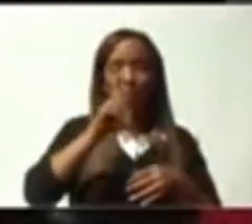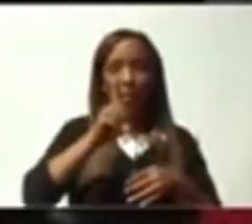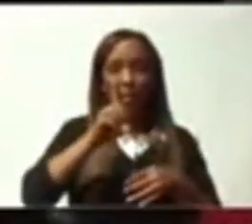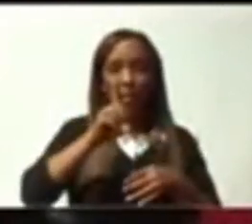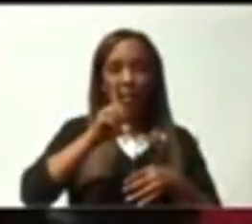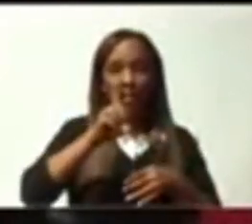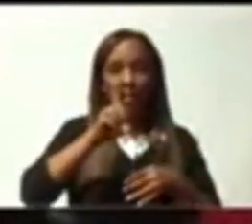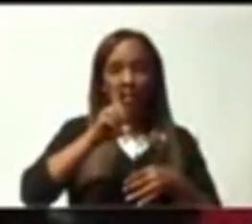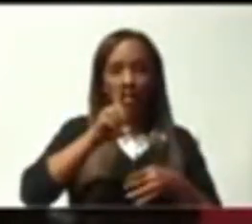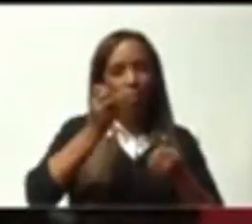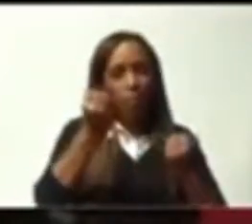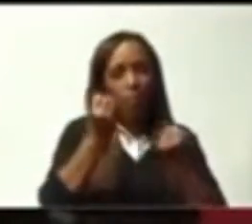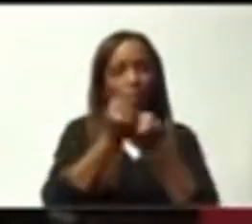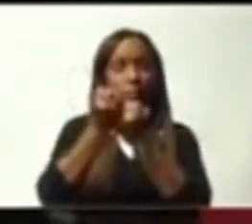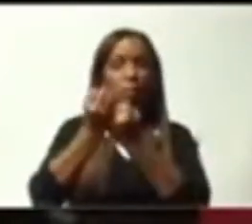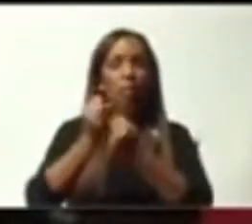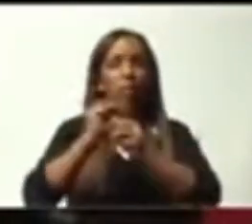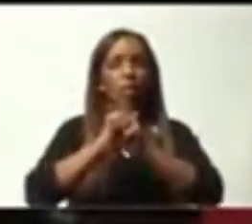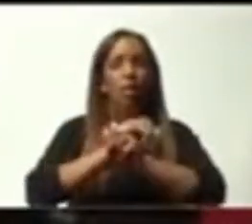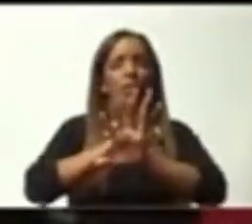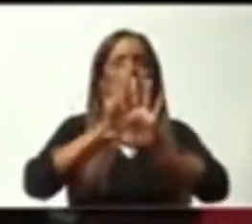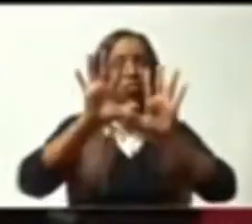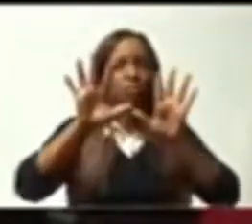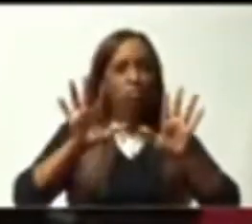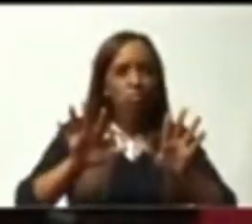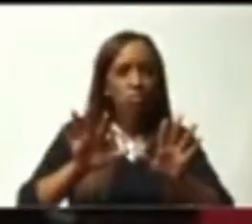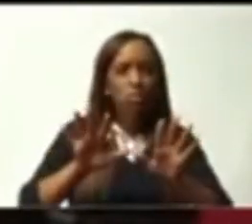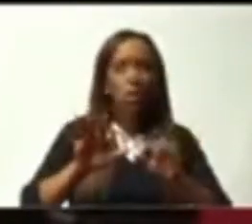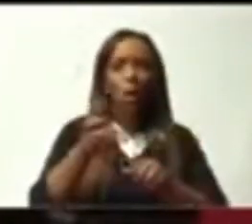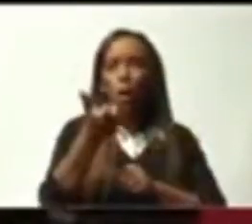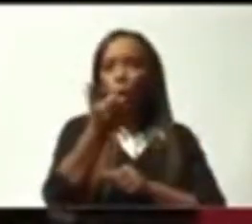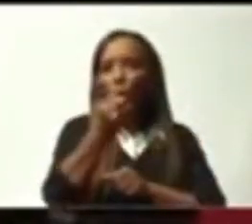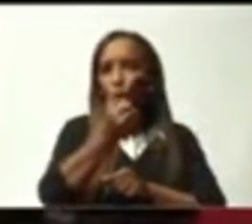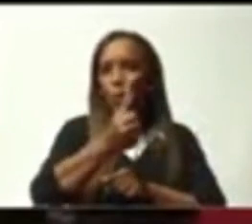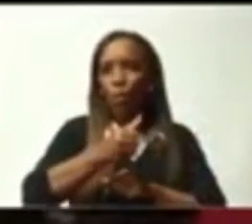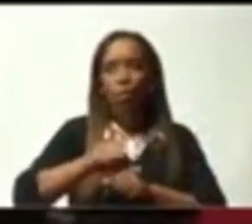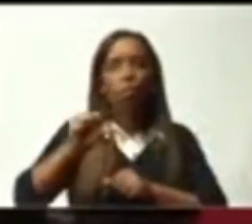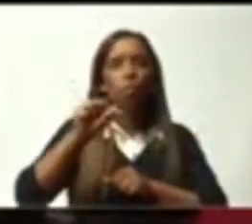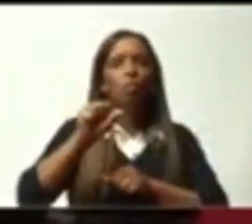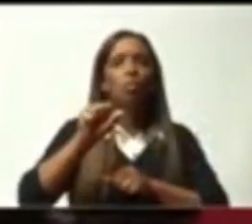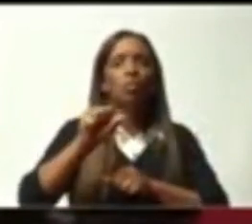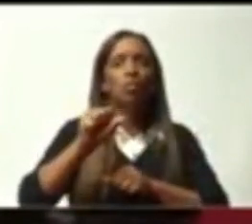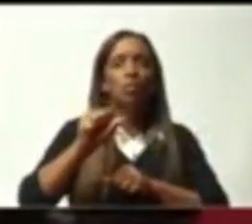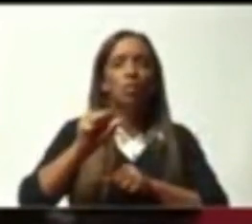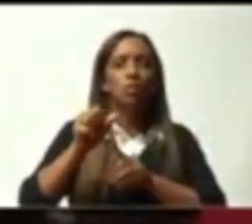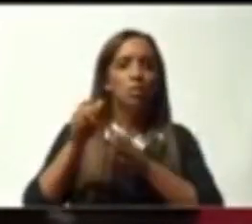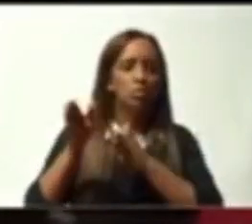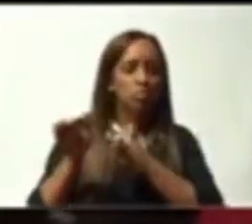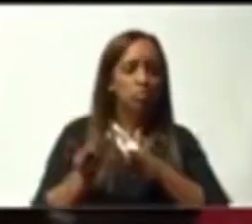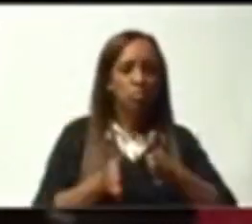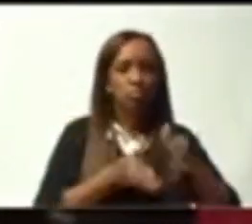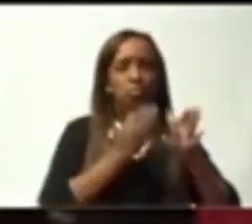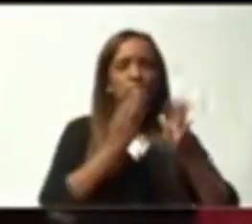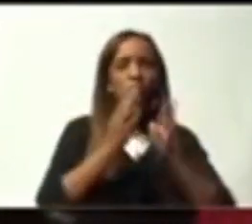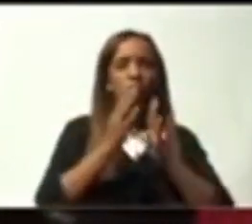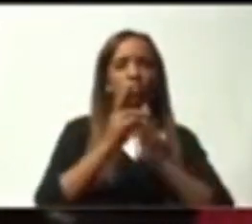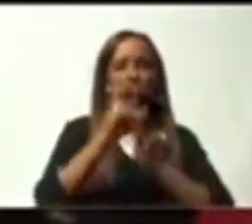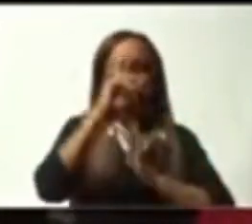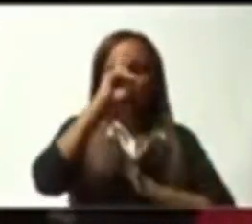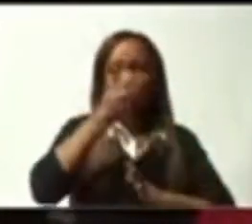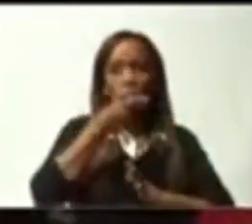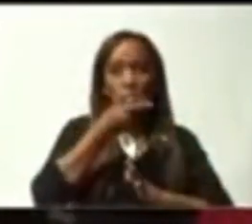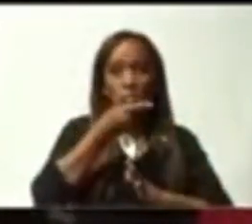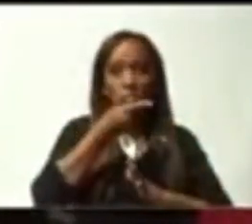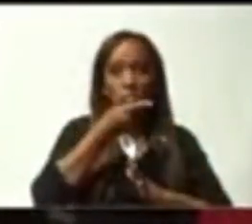la institucionalización de los procesos de la República Dominicana y vamos a estar nosotros hoy votando a favor de esta